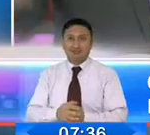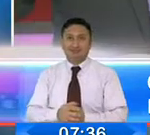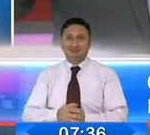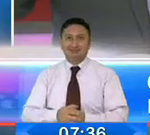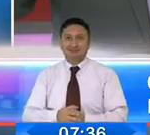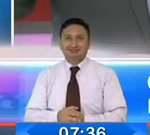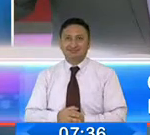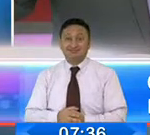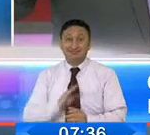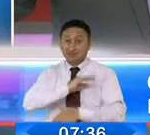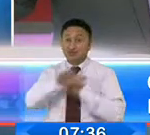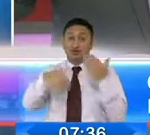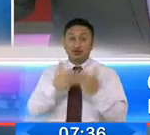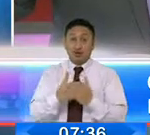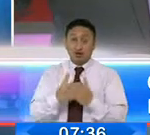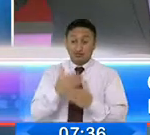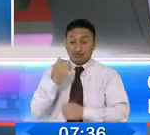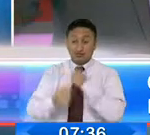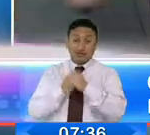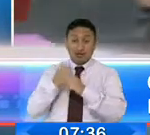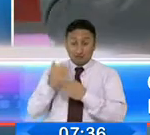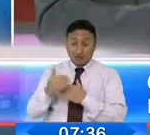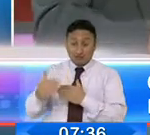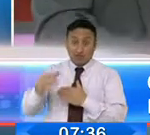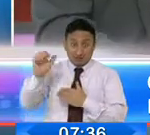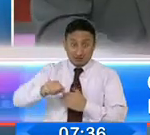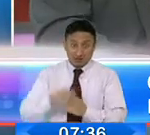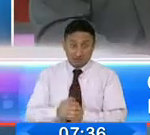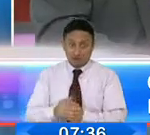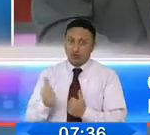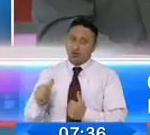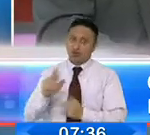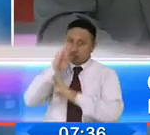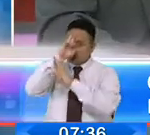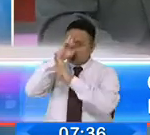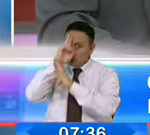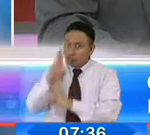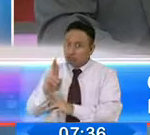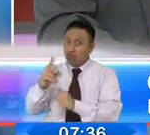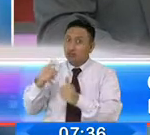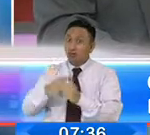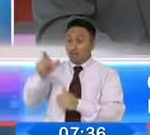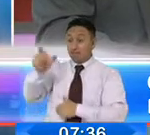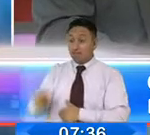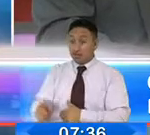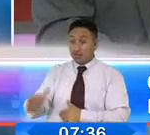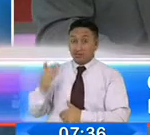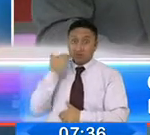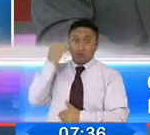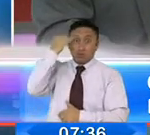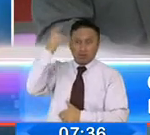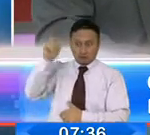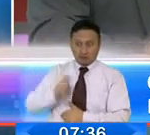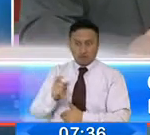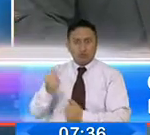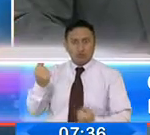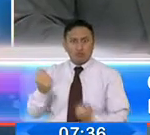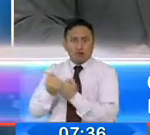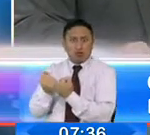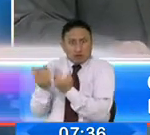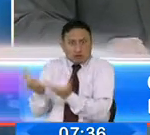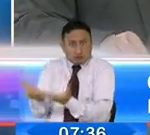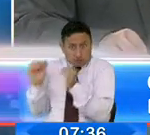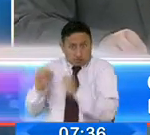vamos a transitar allá es una ofensa en vez de ser un respeto. Yo creo que esas personas necesitamos apoyarlas, obviamente,